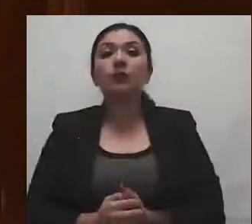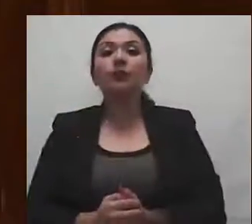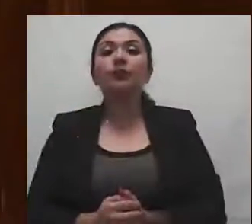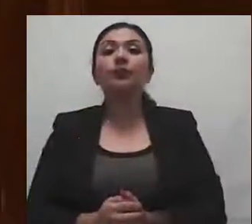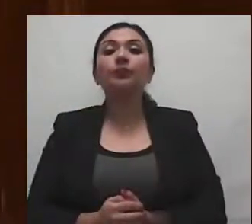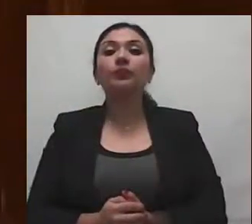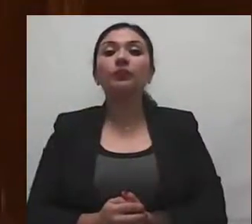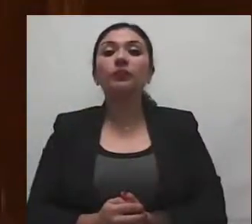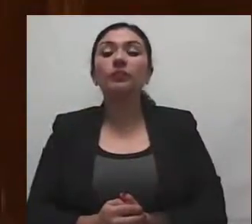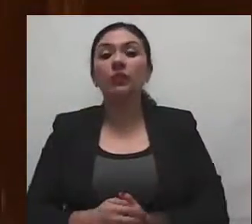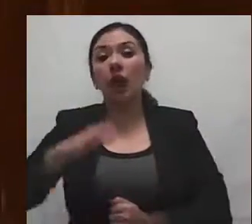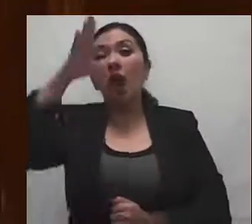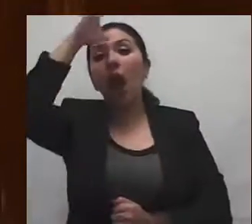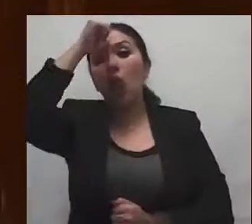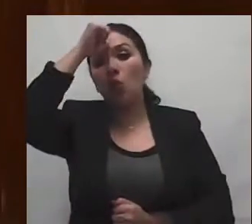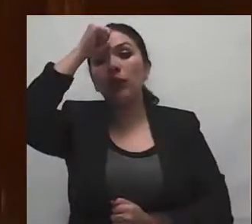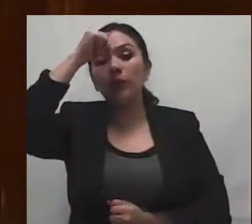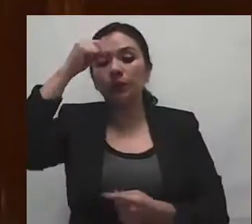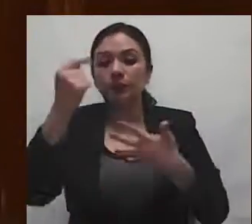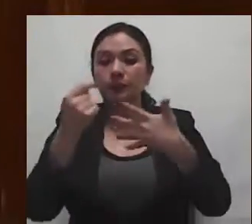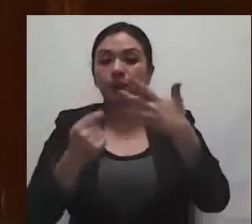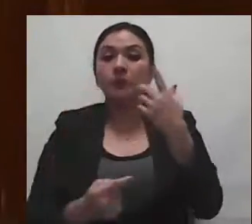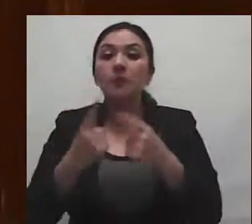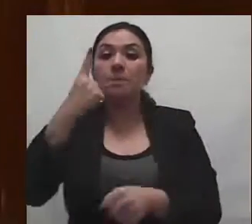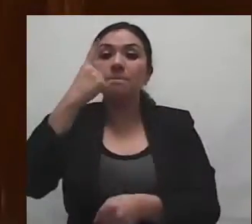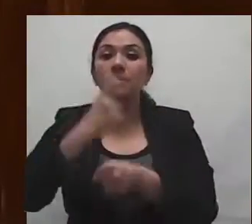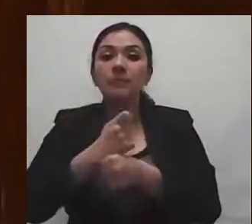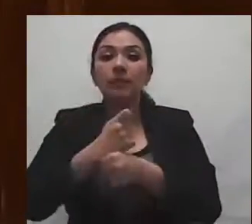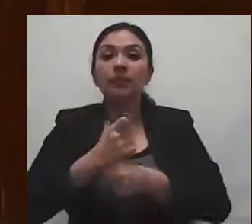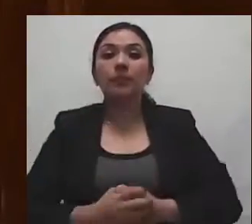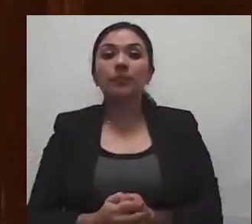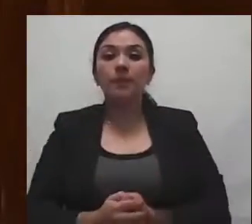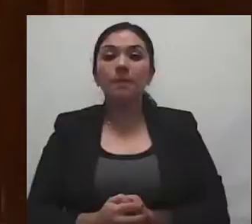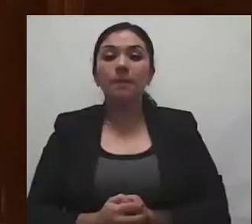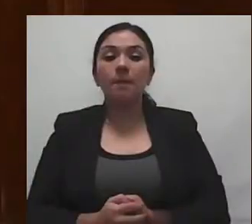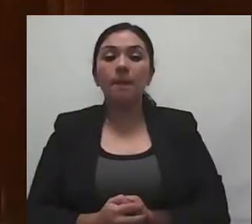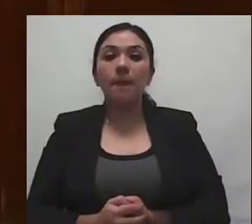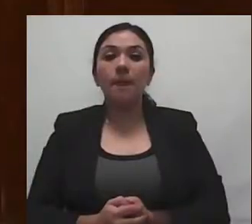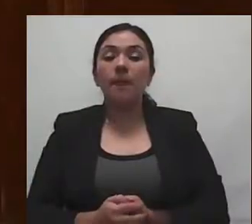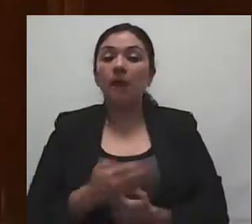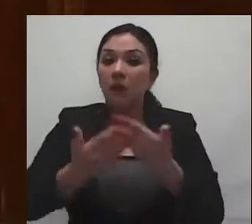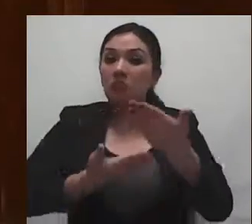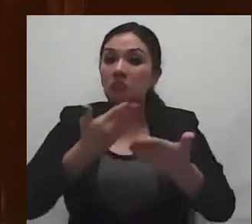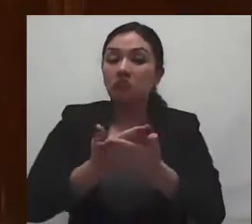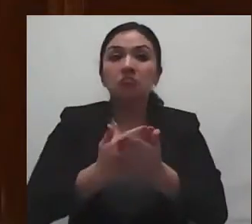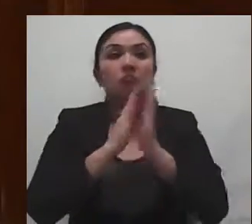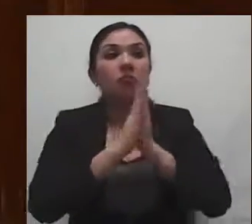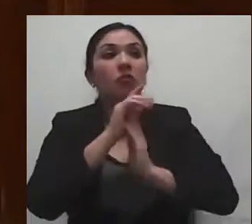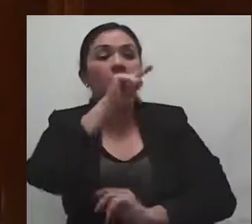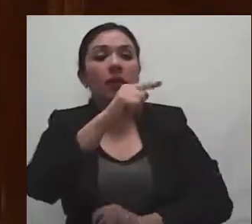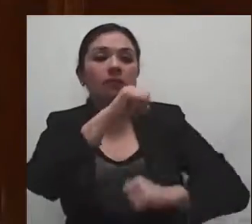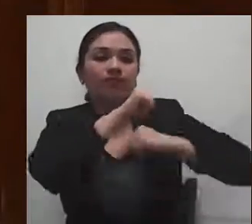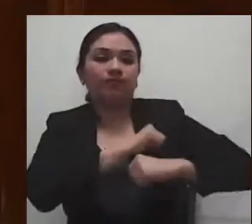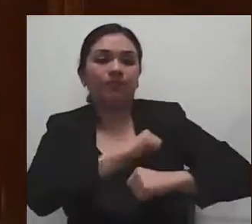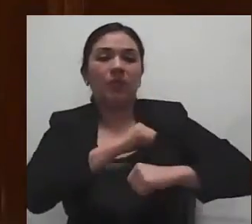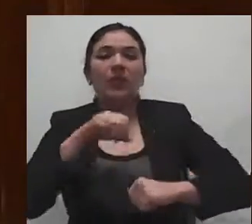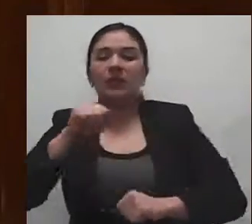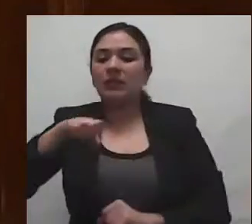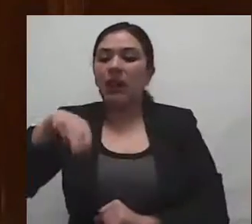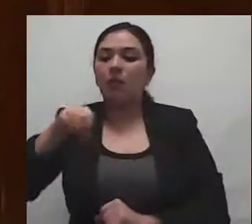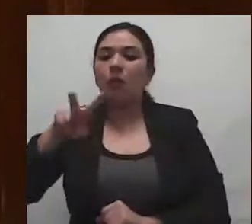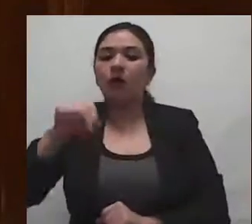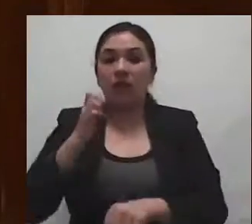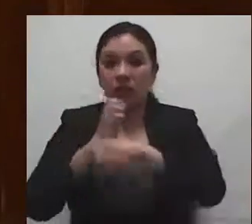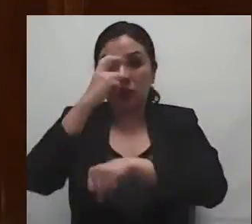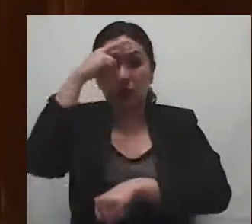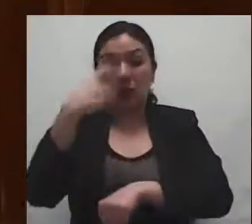Puntos de acuerdo. Primero, se exhorta al titular de la Secretaría de Movilidad del Estado de México para que en el ámbito